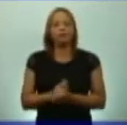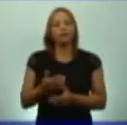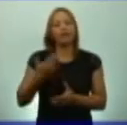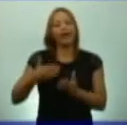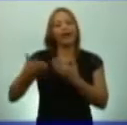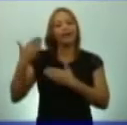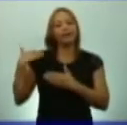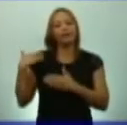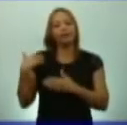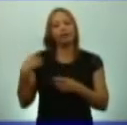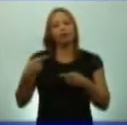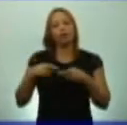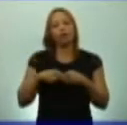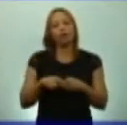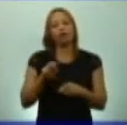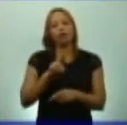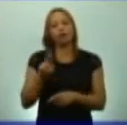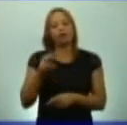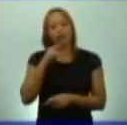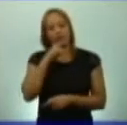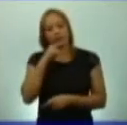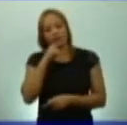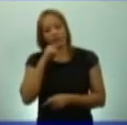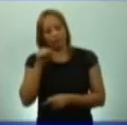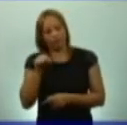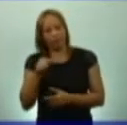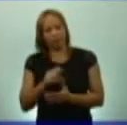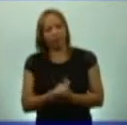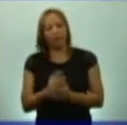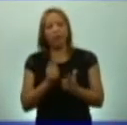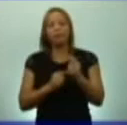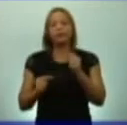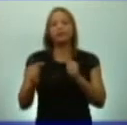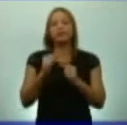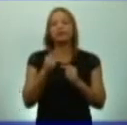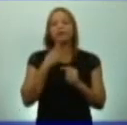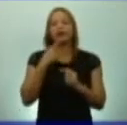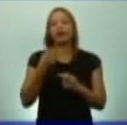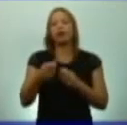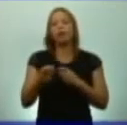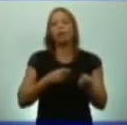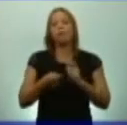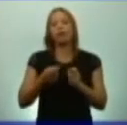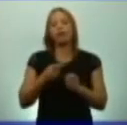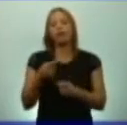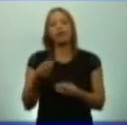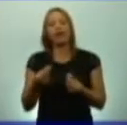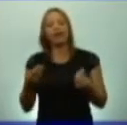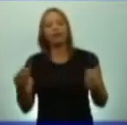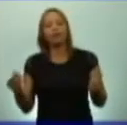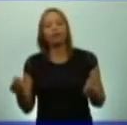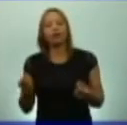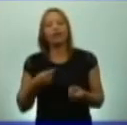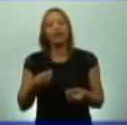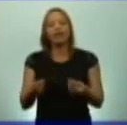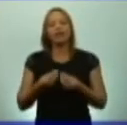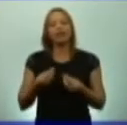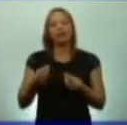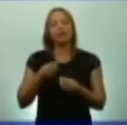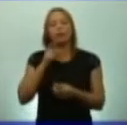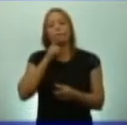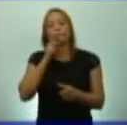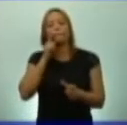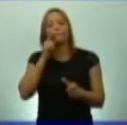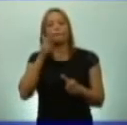de Repúblicas Socialistas Soviéticas, principal comprador de azúcar y suministrador de